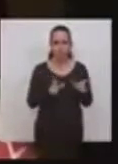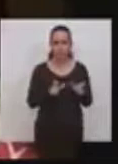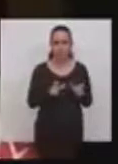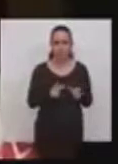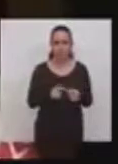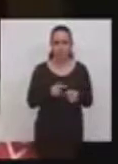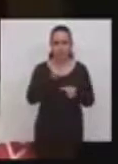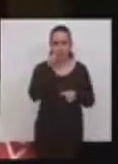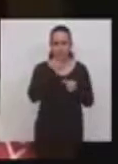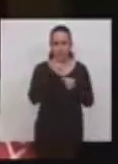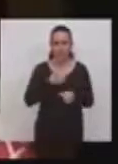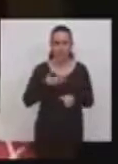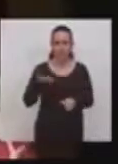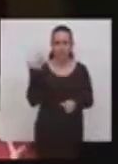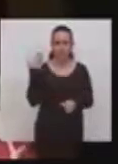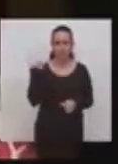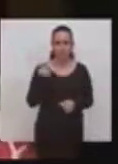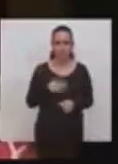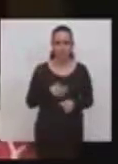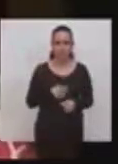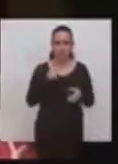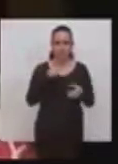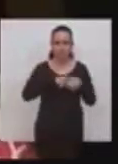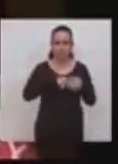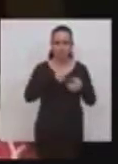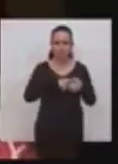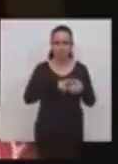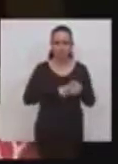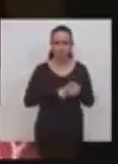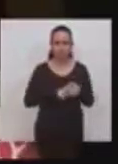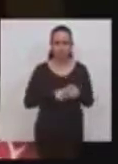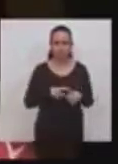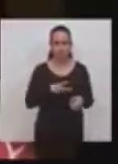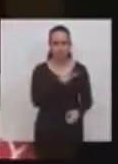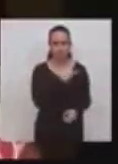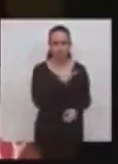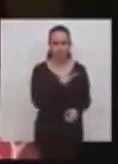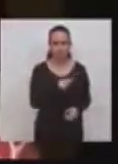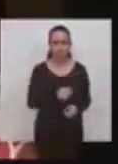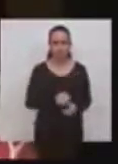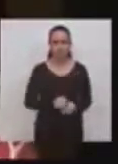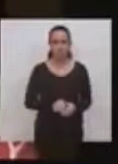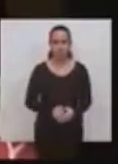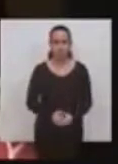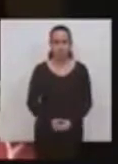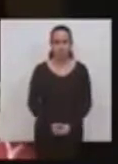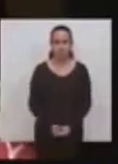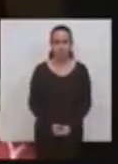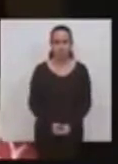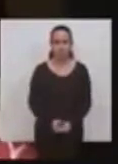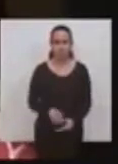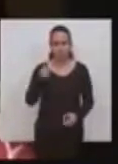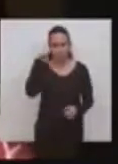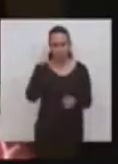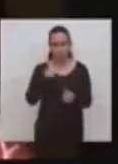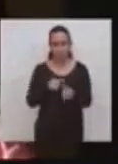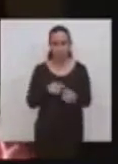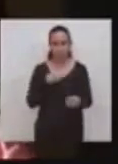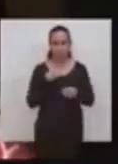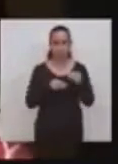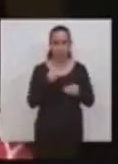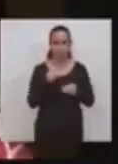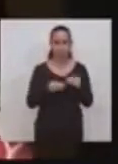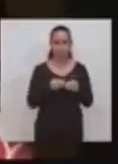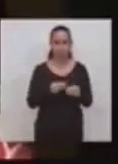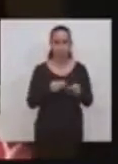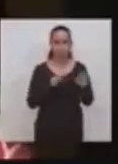se unieron junto a Carmen y a mí en esta aventura para hacer todo esto posible, que es la Junta Organizadora del